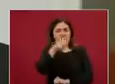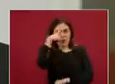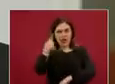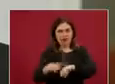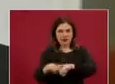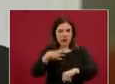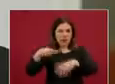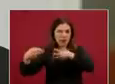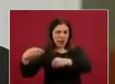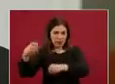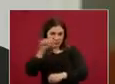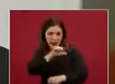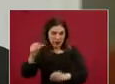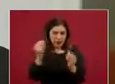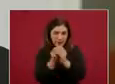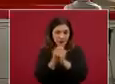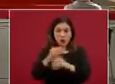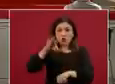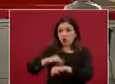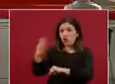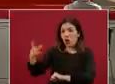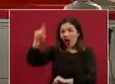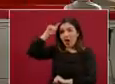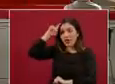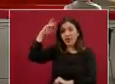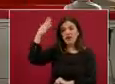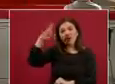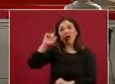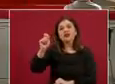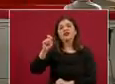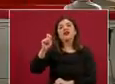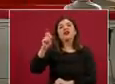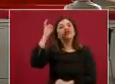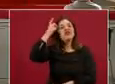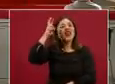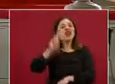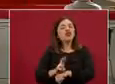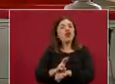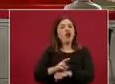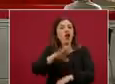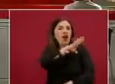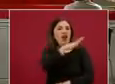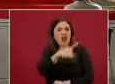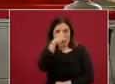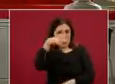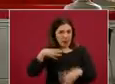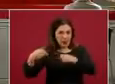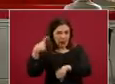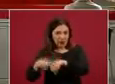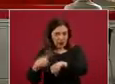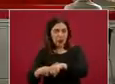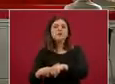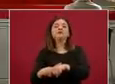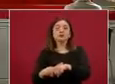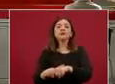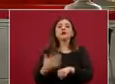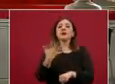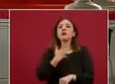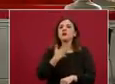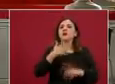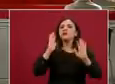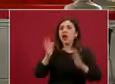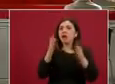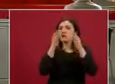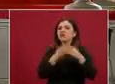Epidemiología, y el doctor López Gatell era el director general de epidemiología, tuvimos una serie